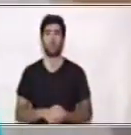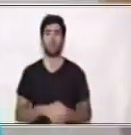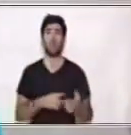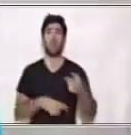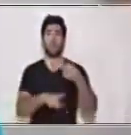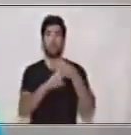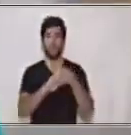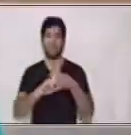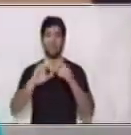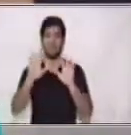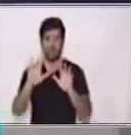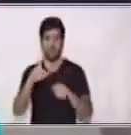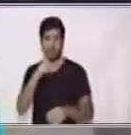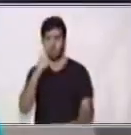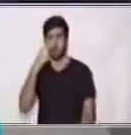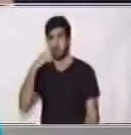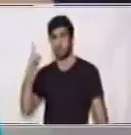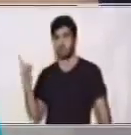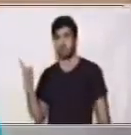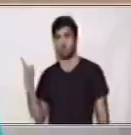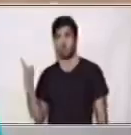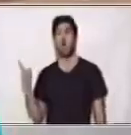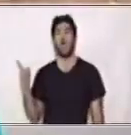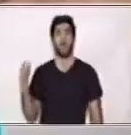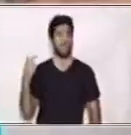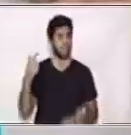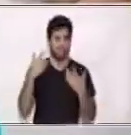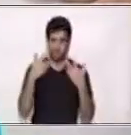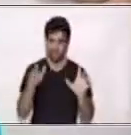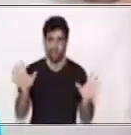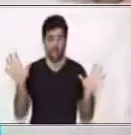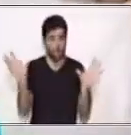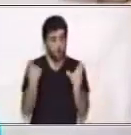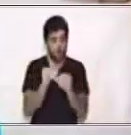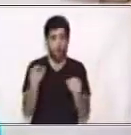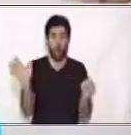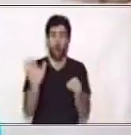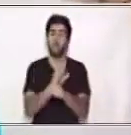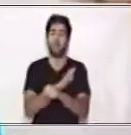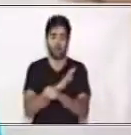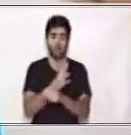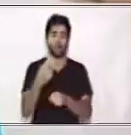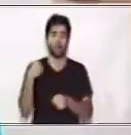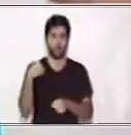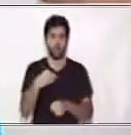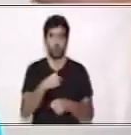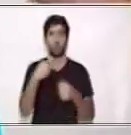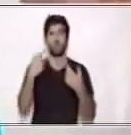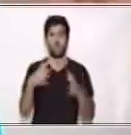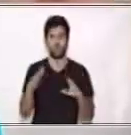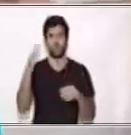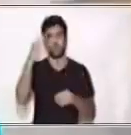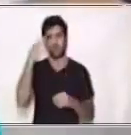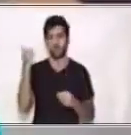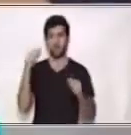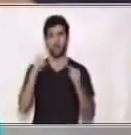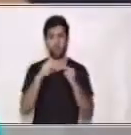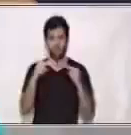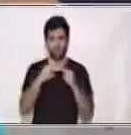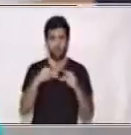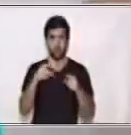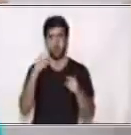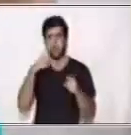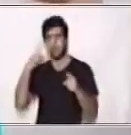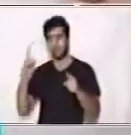más 10. Aquí ya tenemos desarrollada toda la expresión que nosotros queremos dar a conocer. Aquí lo tiene, mire.